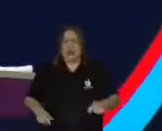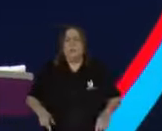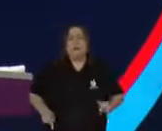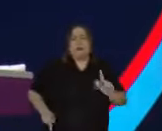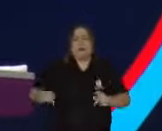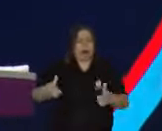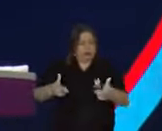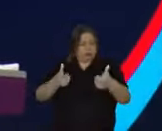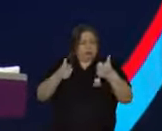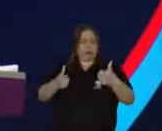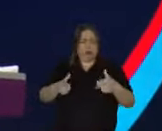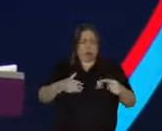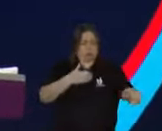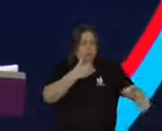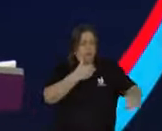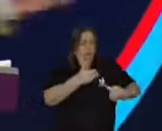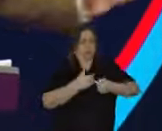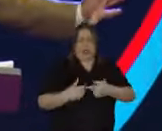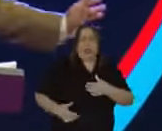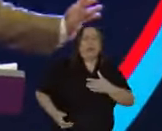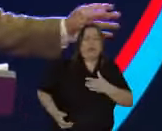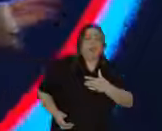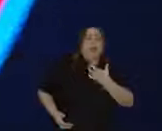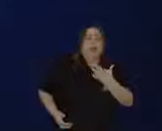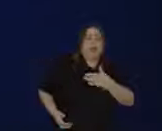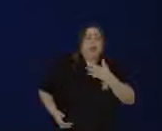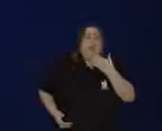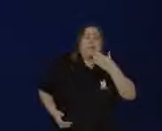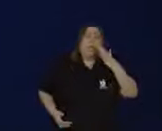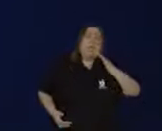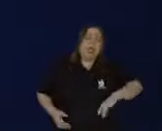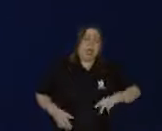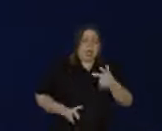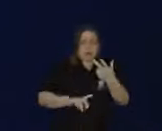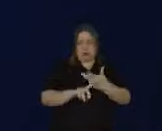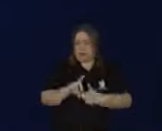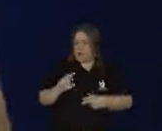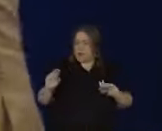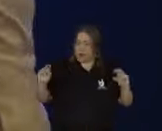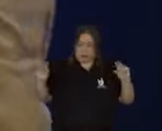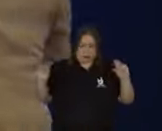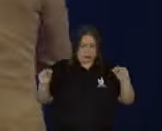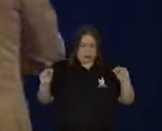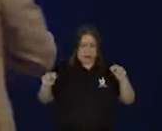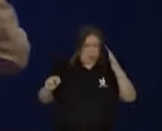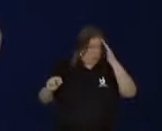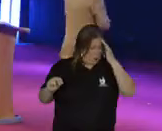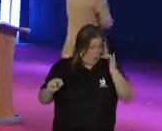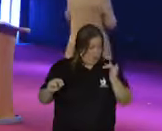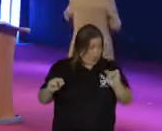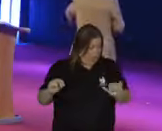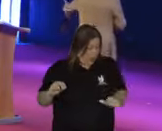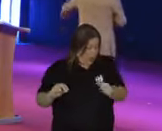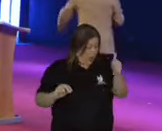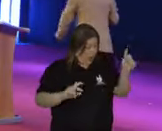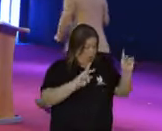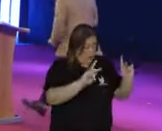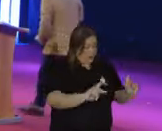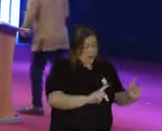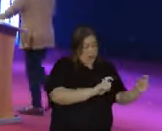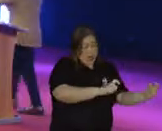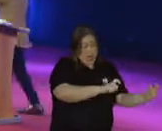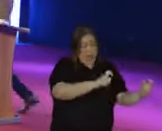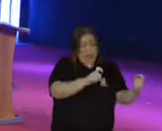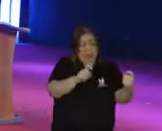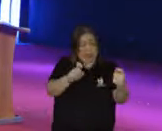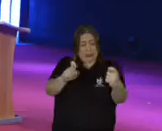Me ofendo y me voy a otra iglesia porque acá no hay amor. O porque promovieron a otra persona en la alabanza